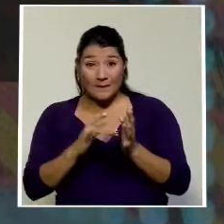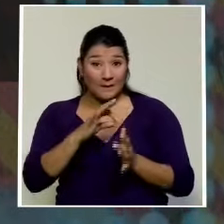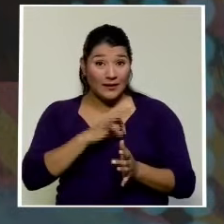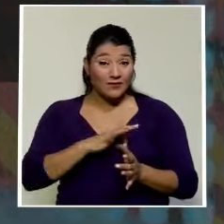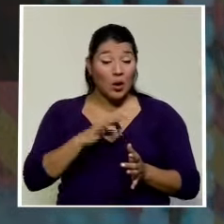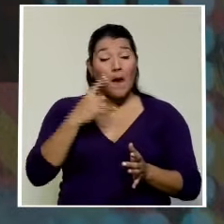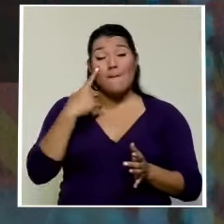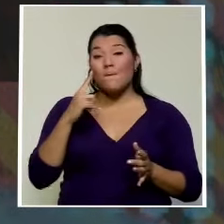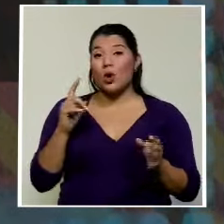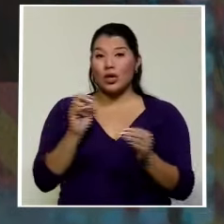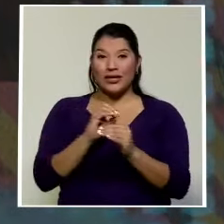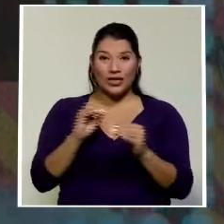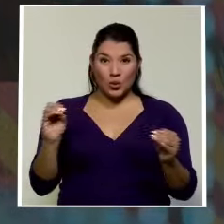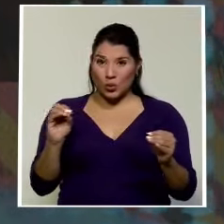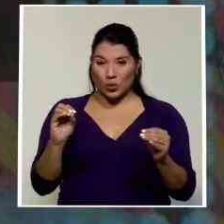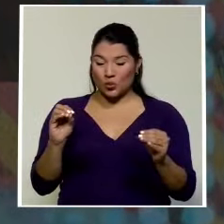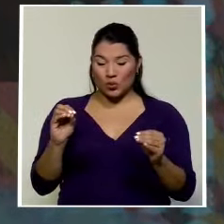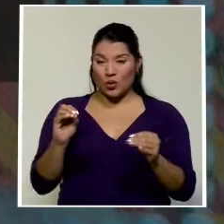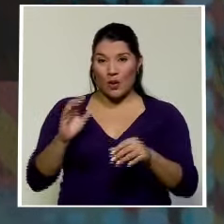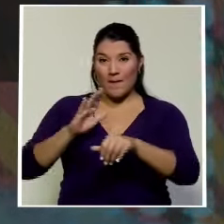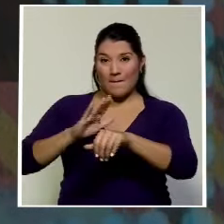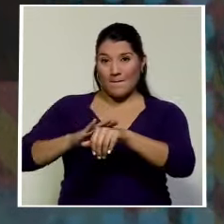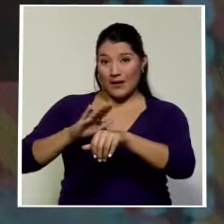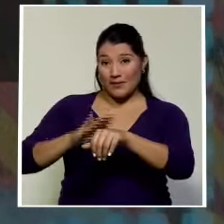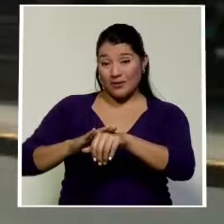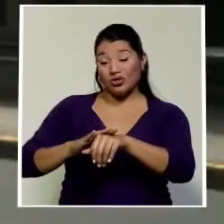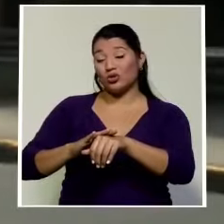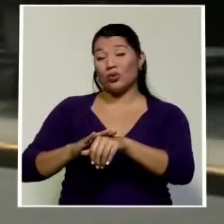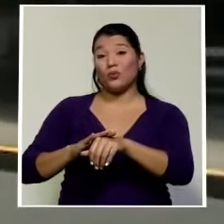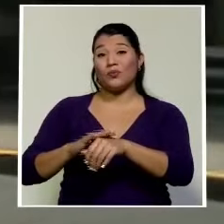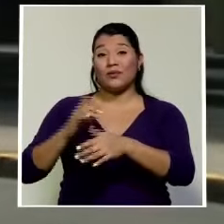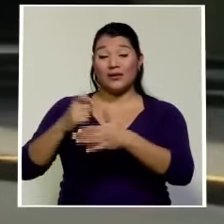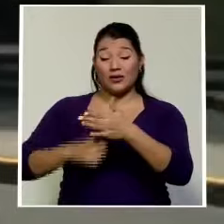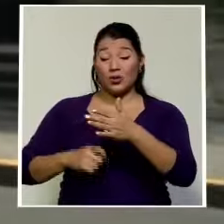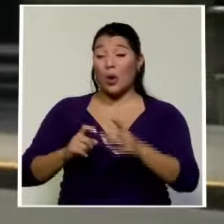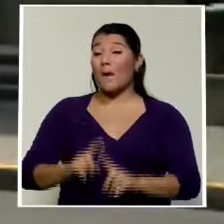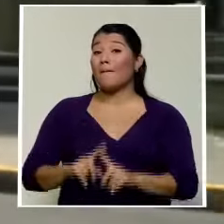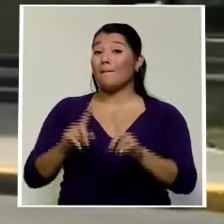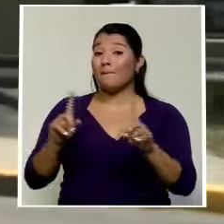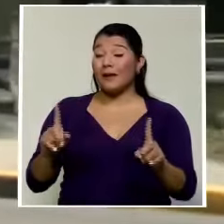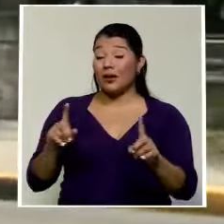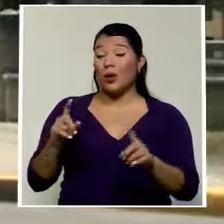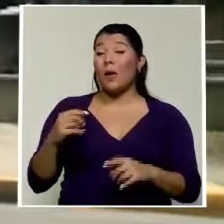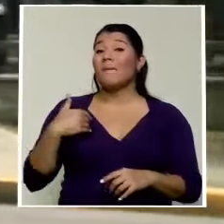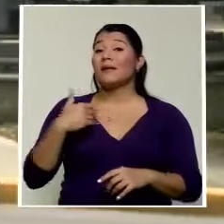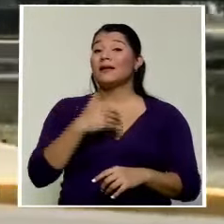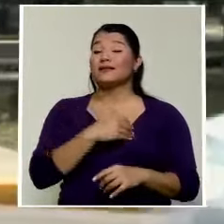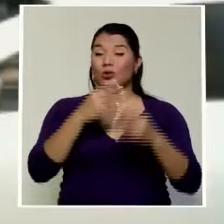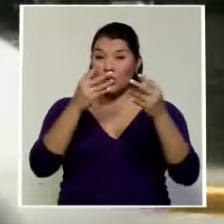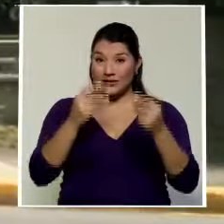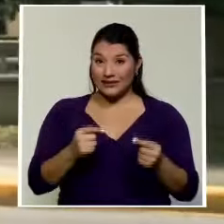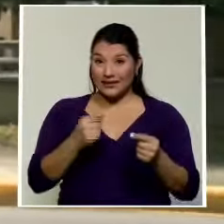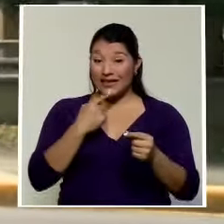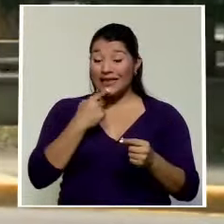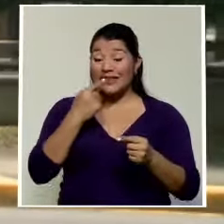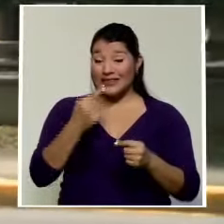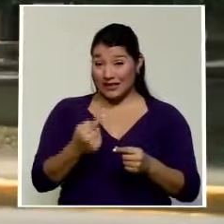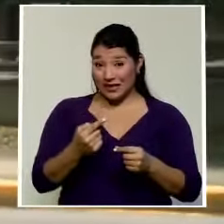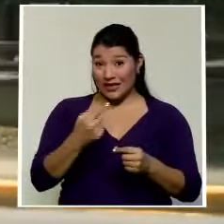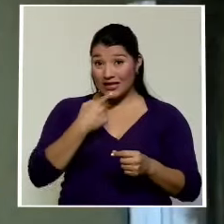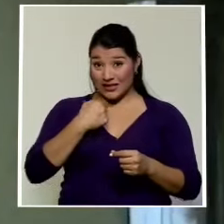de amnistía tributaria, replicó por escrito. Sin embargo, el Ministerio de Hacienda confirmó a Costa